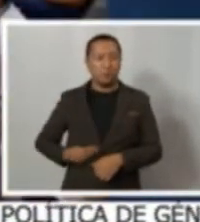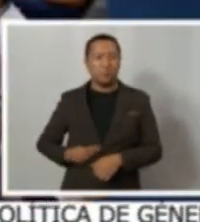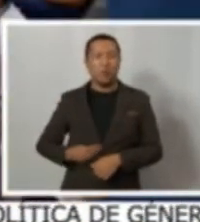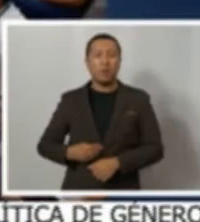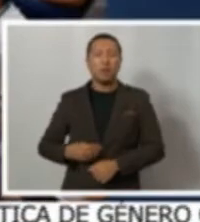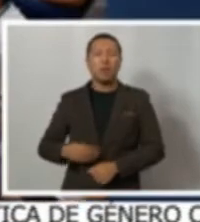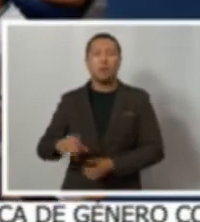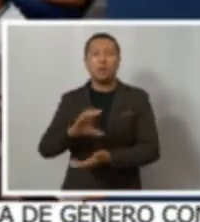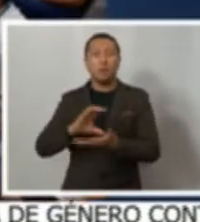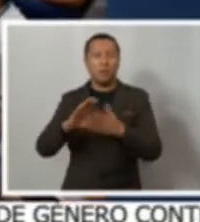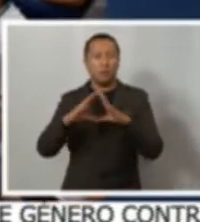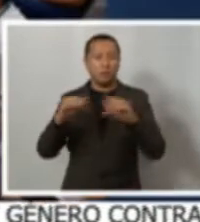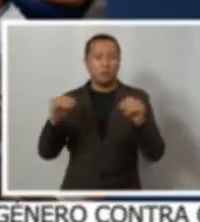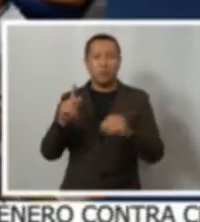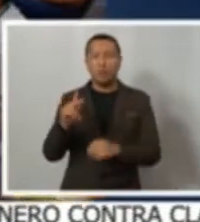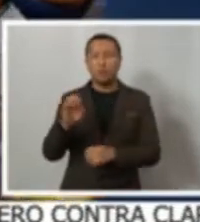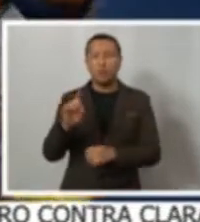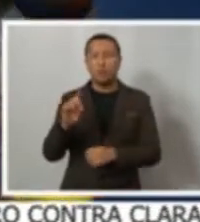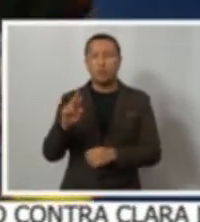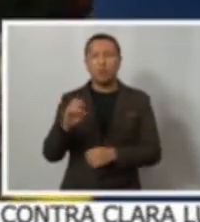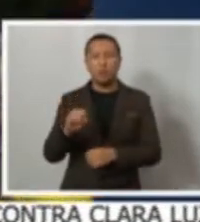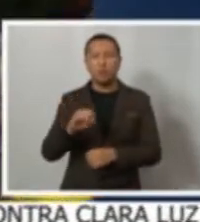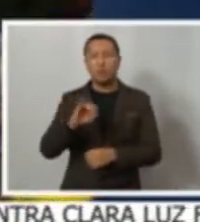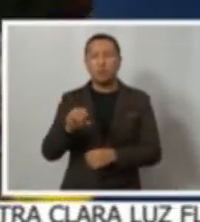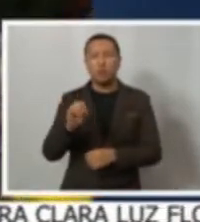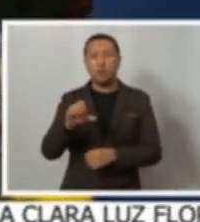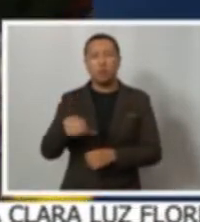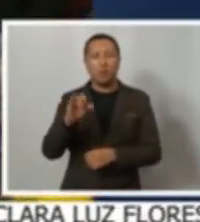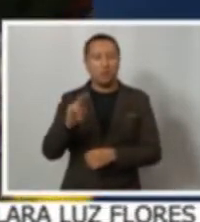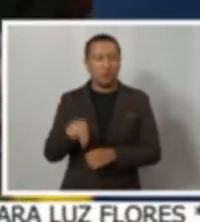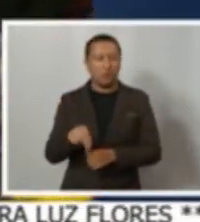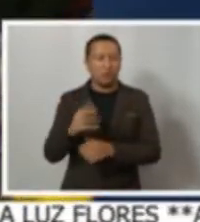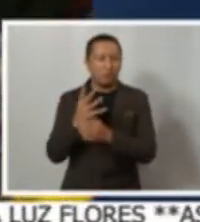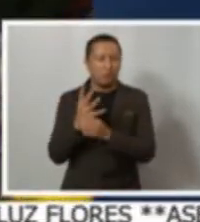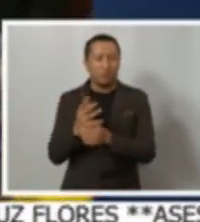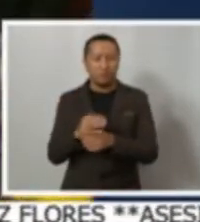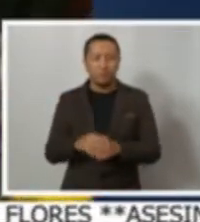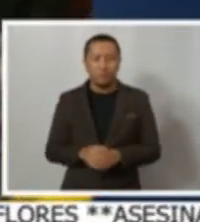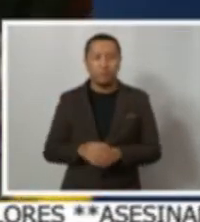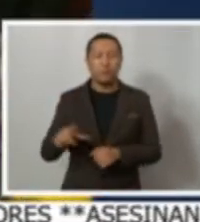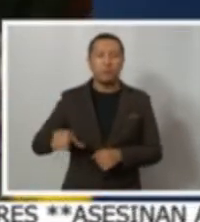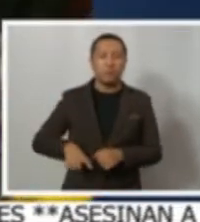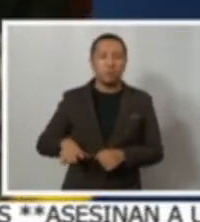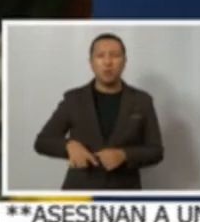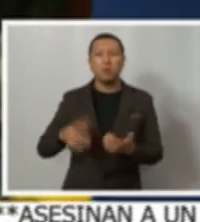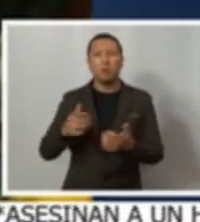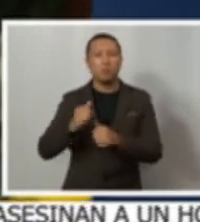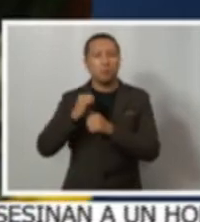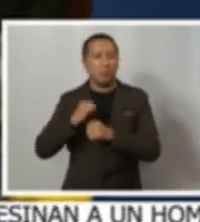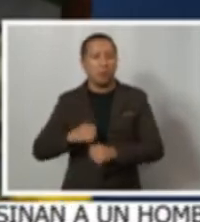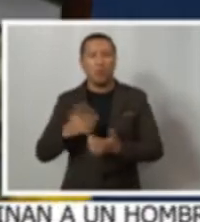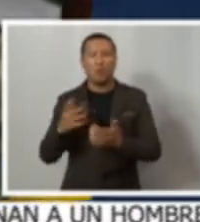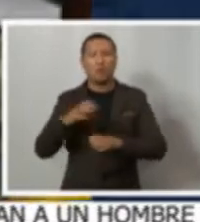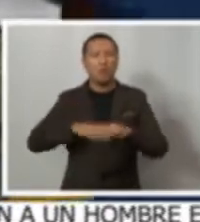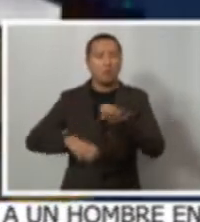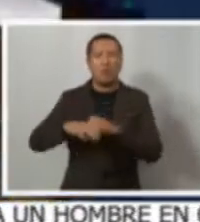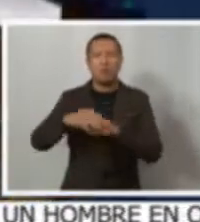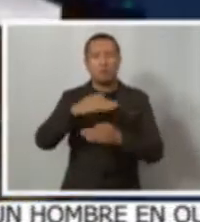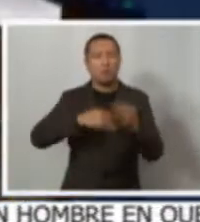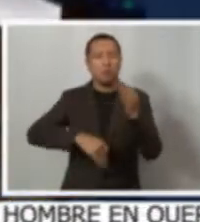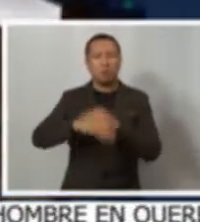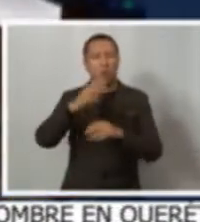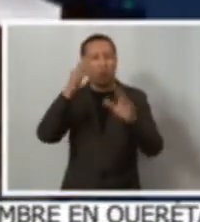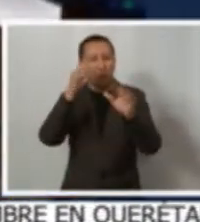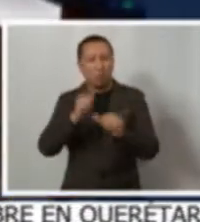con autoridades de los tres niveles de gobierno y sectores de la sociedad para proteger y salvaguardar la vida de los habitantes y